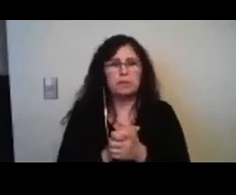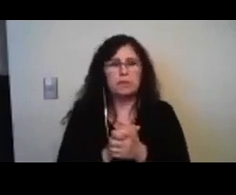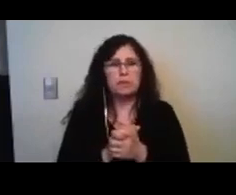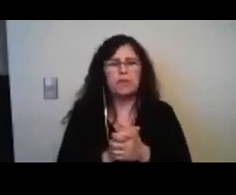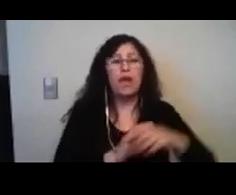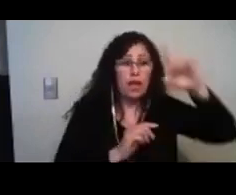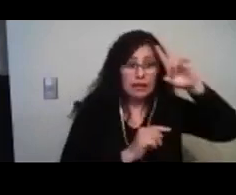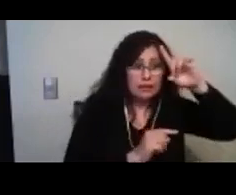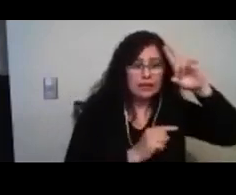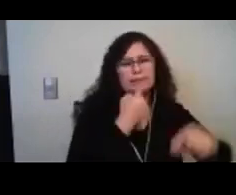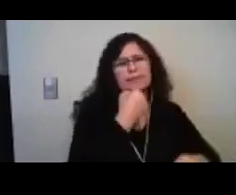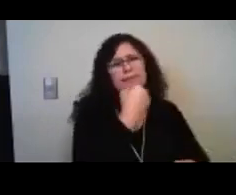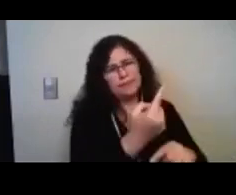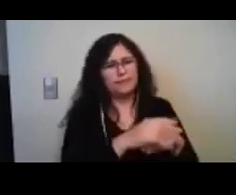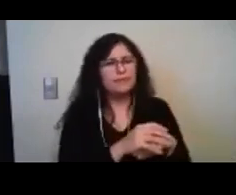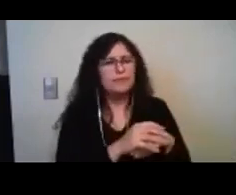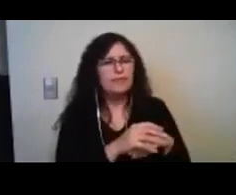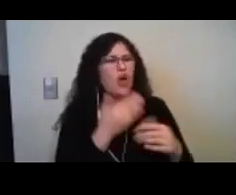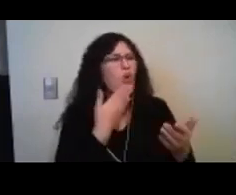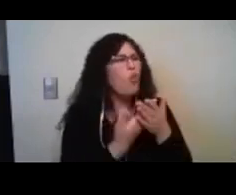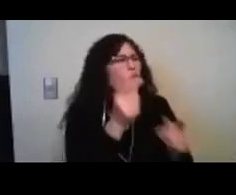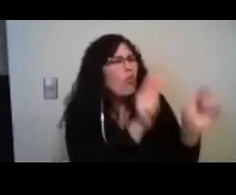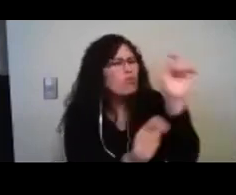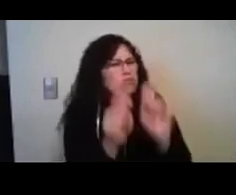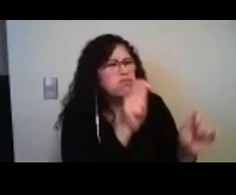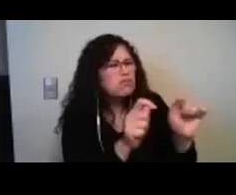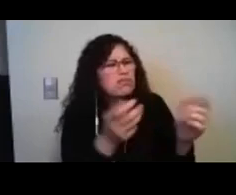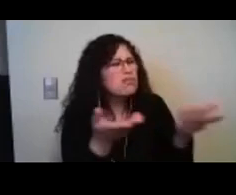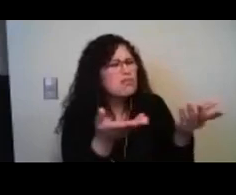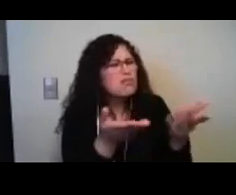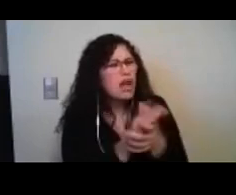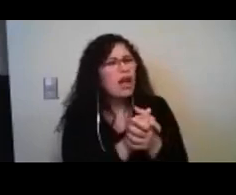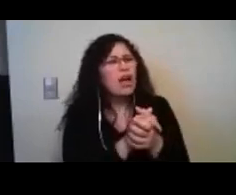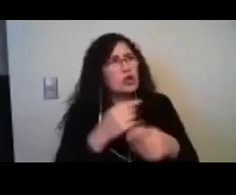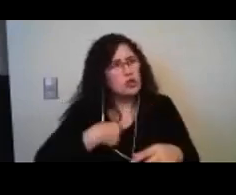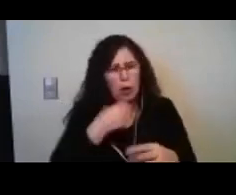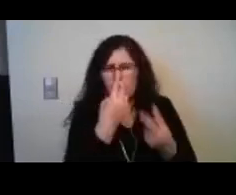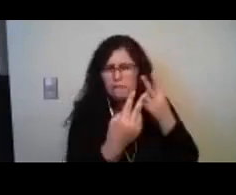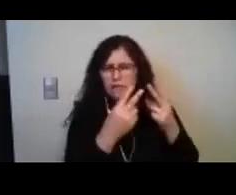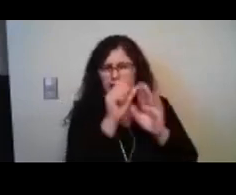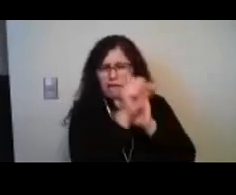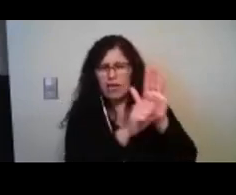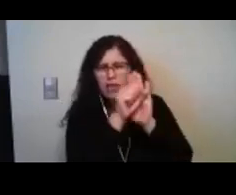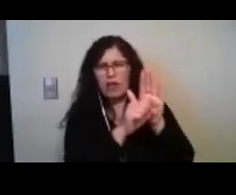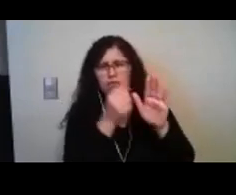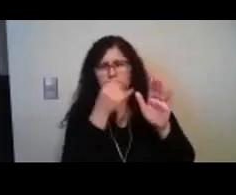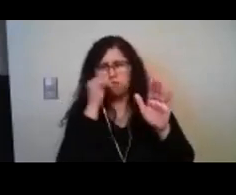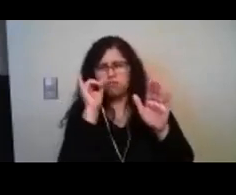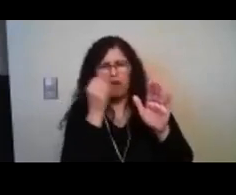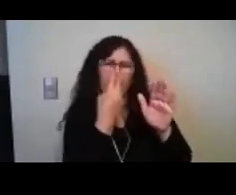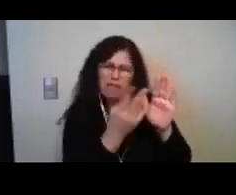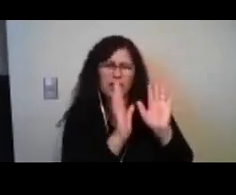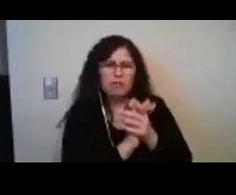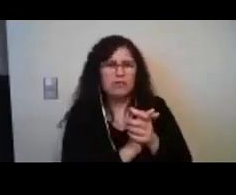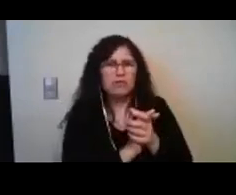Profe, yo le quería preguntar, en los tratamientos hay o sea, yo vi un video una vez, no me acuerdo si fue aquí en